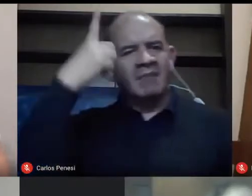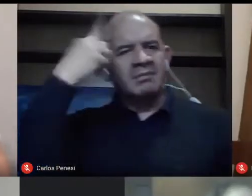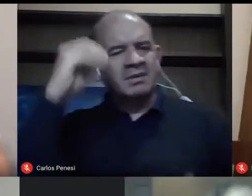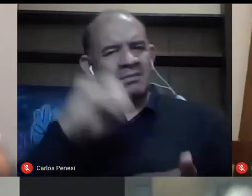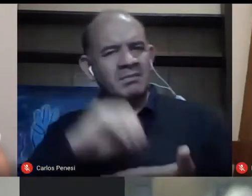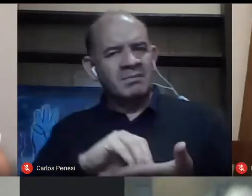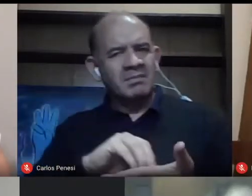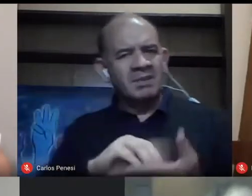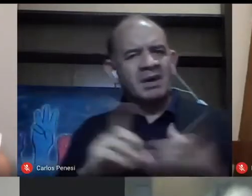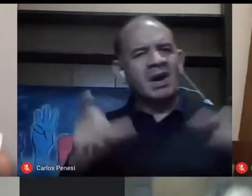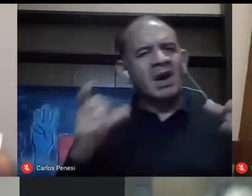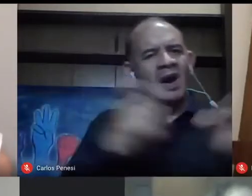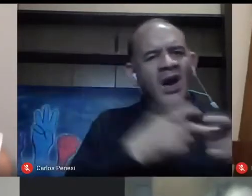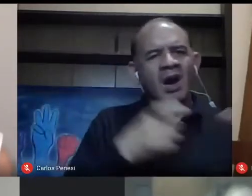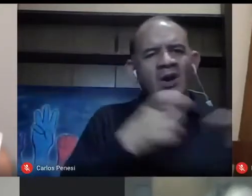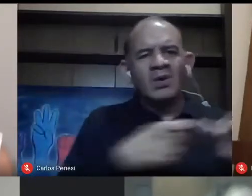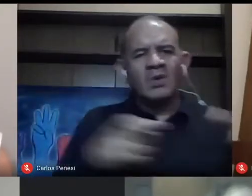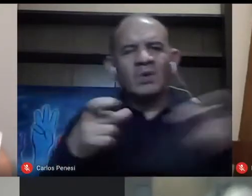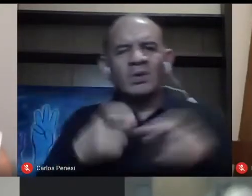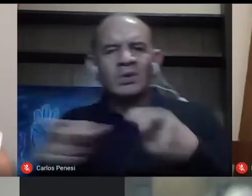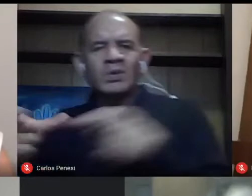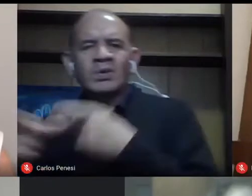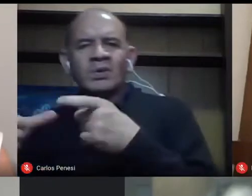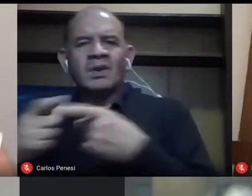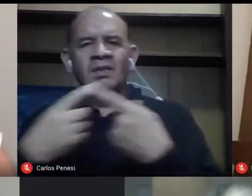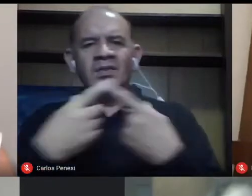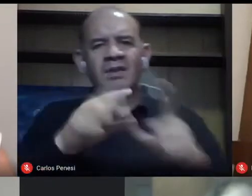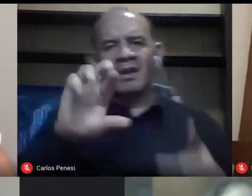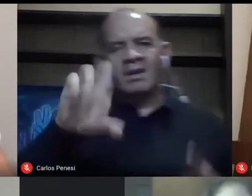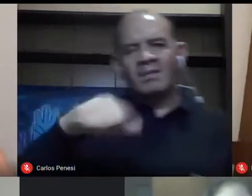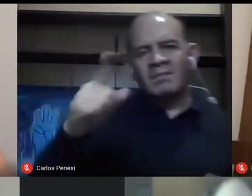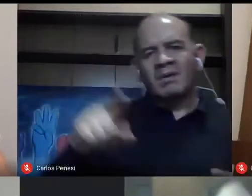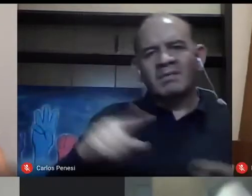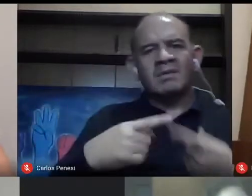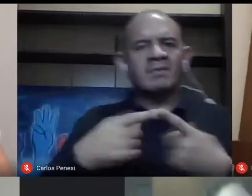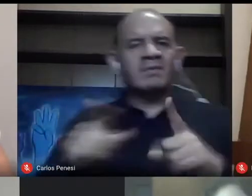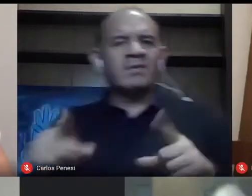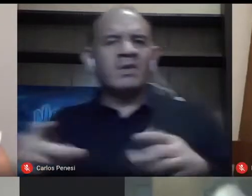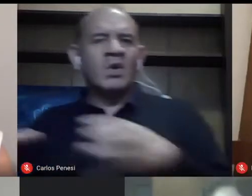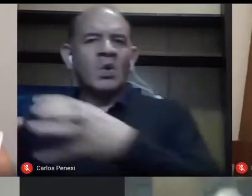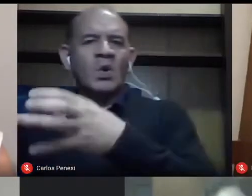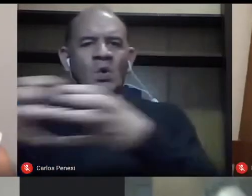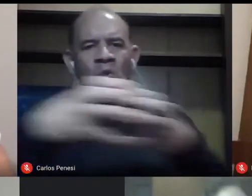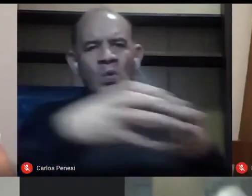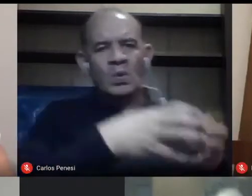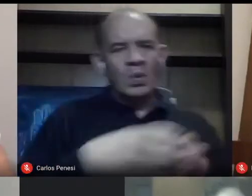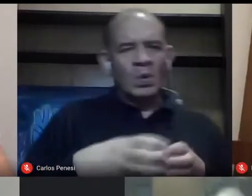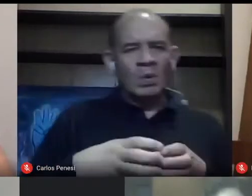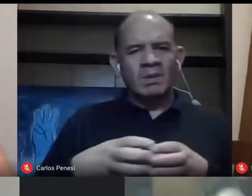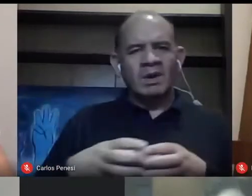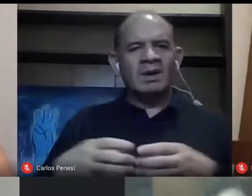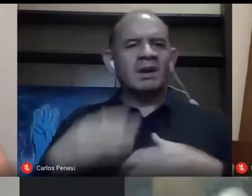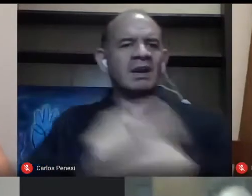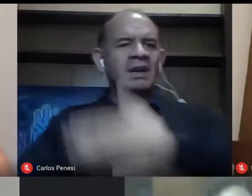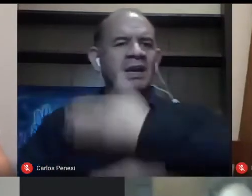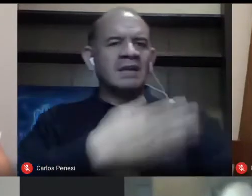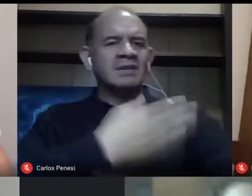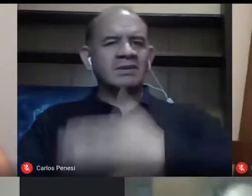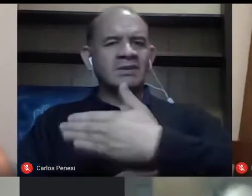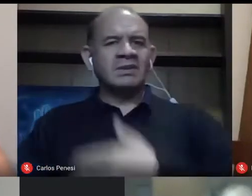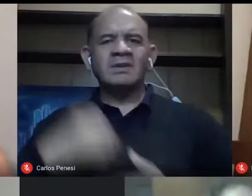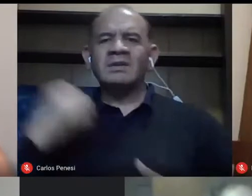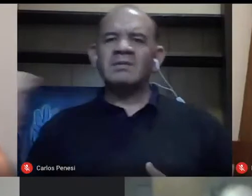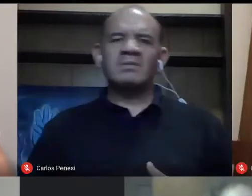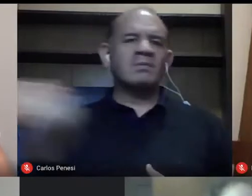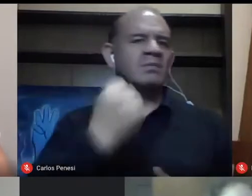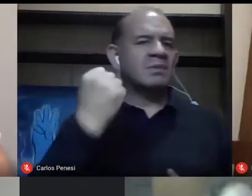reuniones agendadas con Pablo y Tiflonet, también con la Agencia Nacional de Discapacidad, porque honestamente tenemos mucho